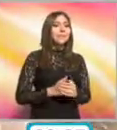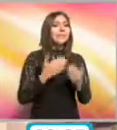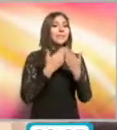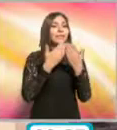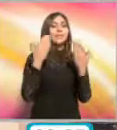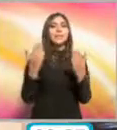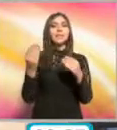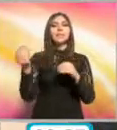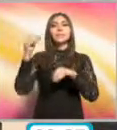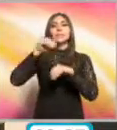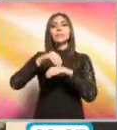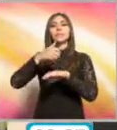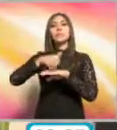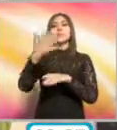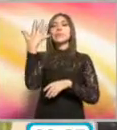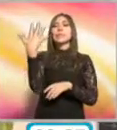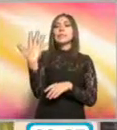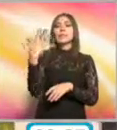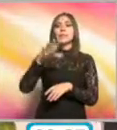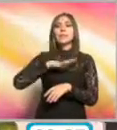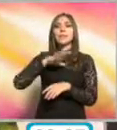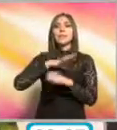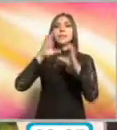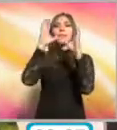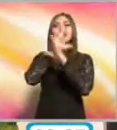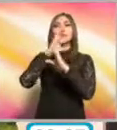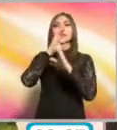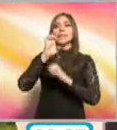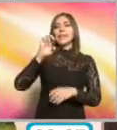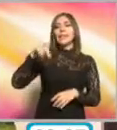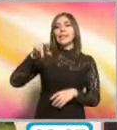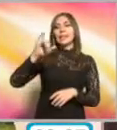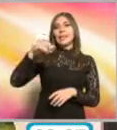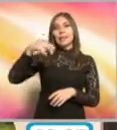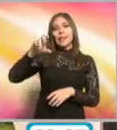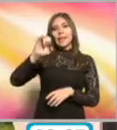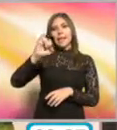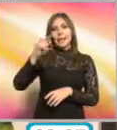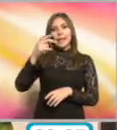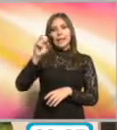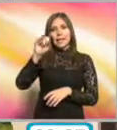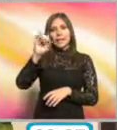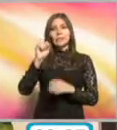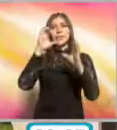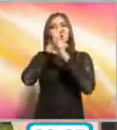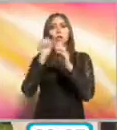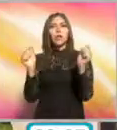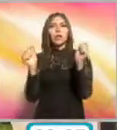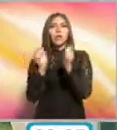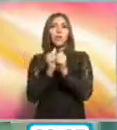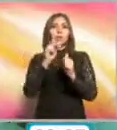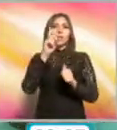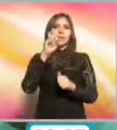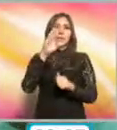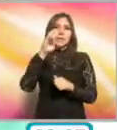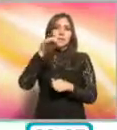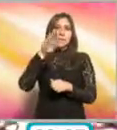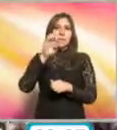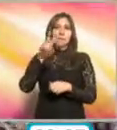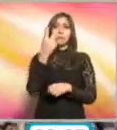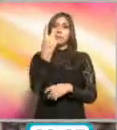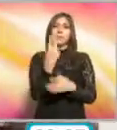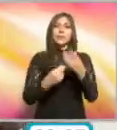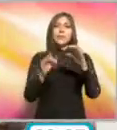Y bueno, en la posición número 5 se encuentra el cantante Enrique Iglesias, que hace dueto con December Number, que son importantísimos a